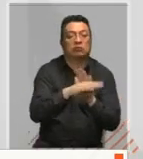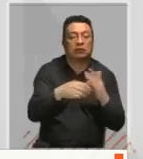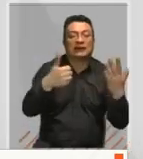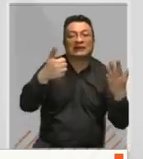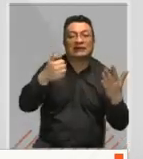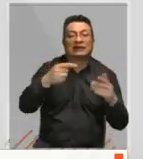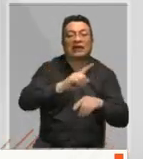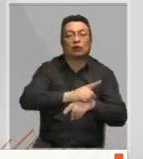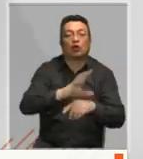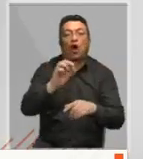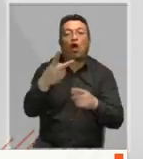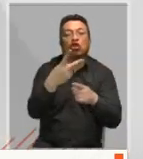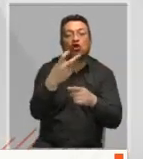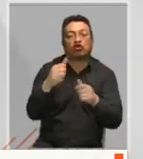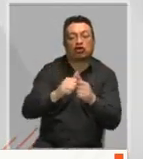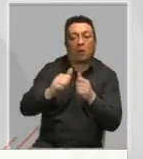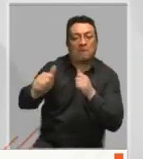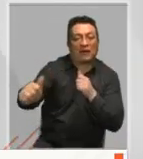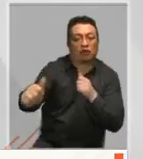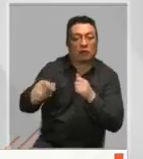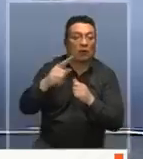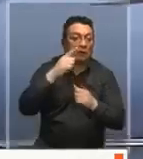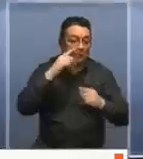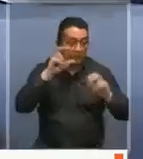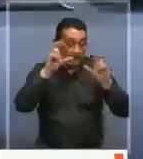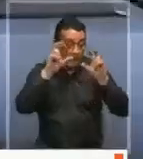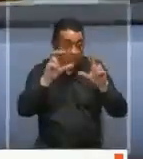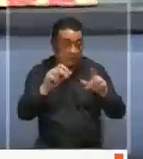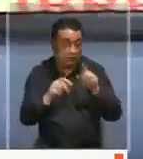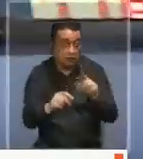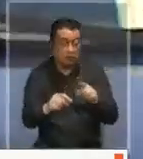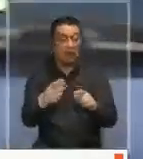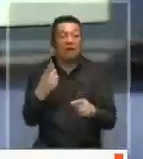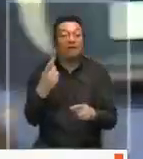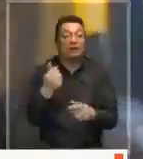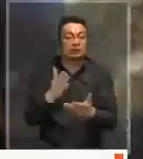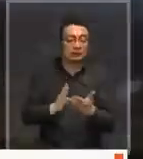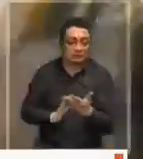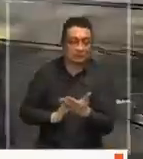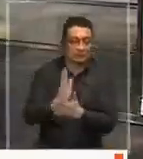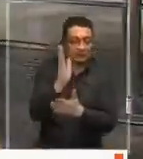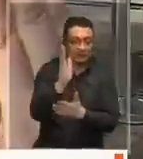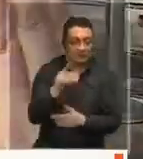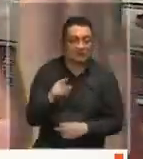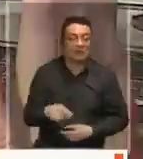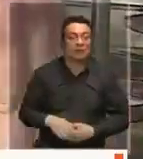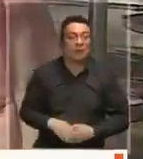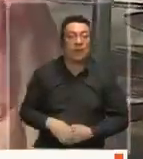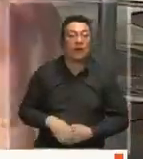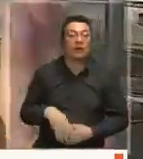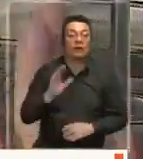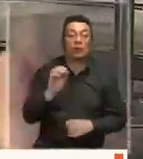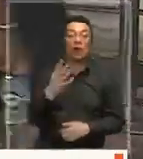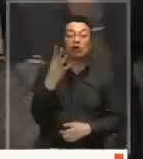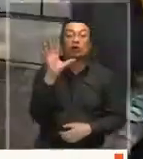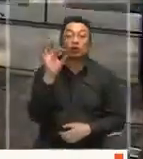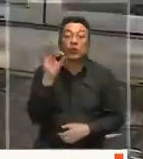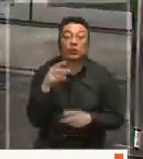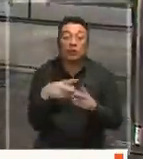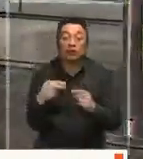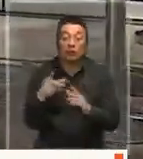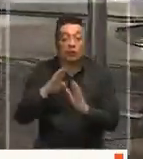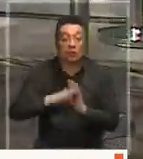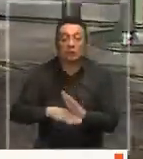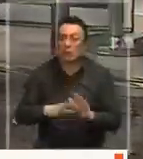o 200 metros. En lo que hay que poner más atención es en el valor de inicio del viaje. Aunque sea, se va a ahorrar 50 pesitos. ¿Eh? Lo